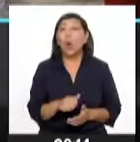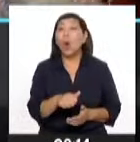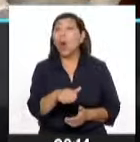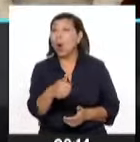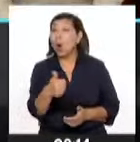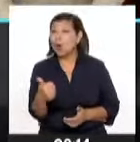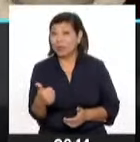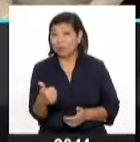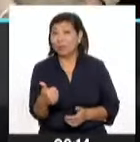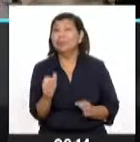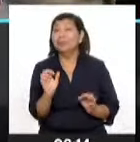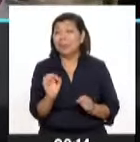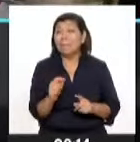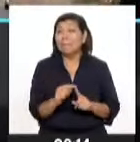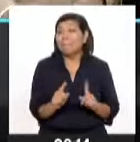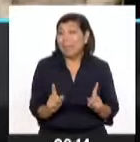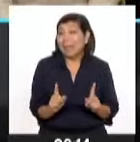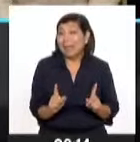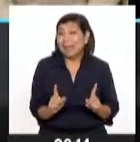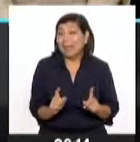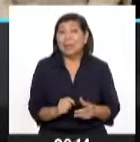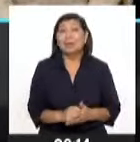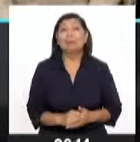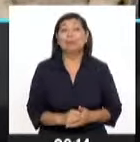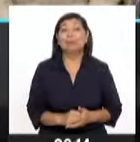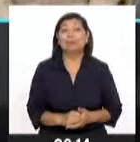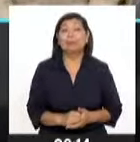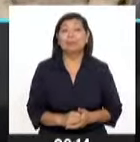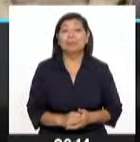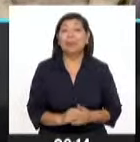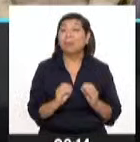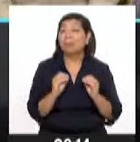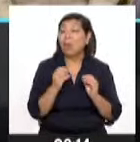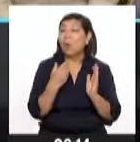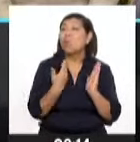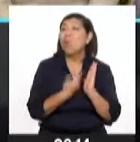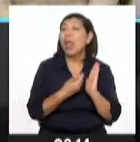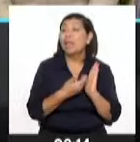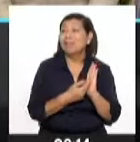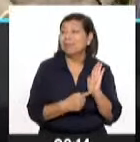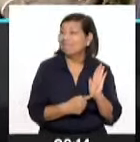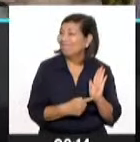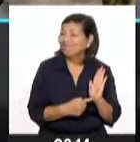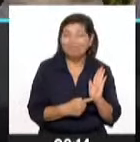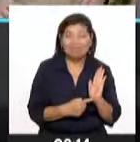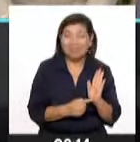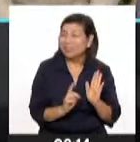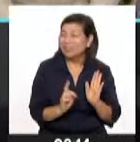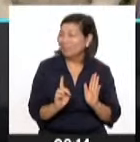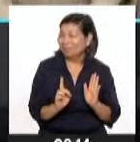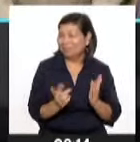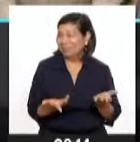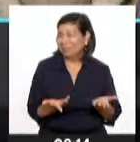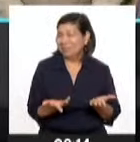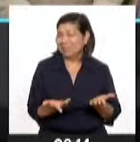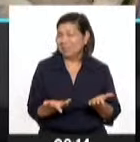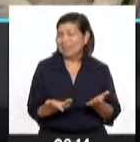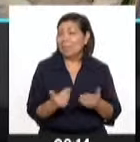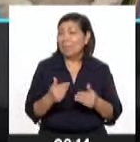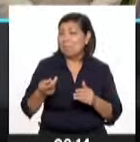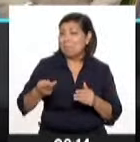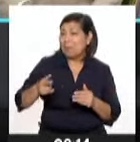muchos actividades, pero a las FPs también, van a poder constatar que, al contrario, los fondos de las FPs están